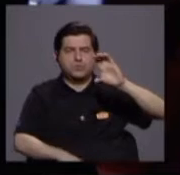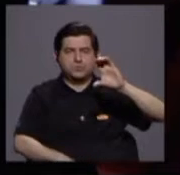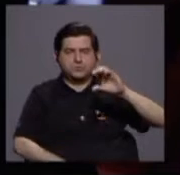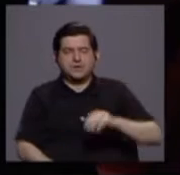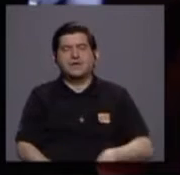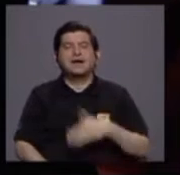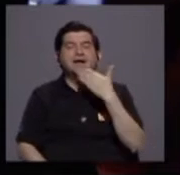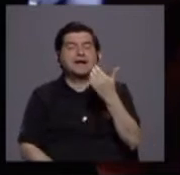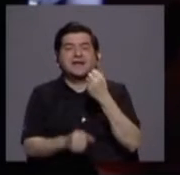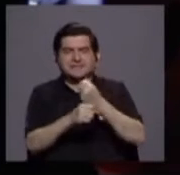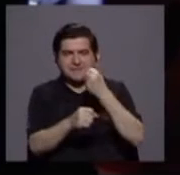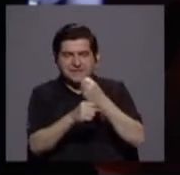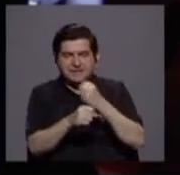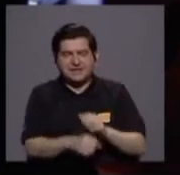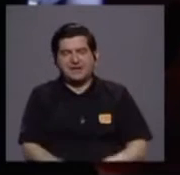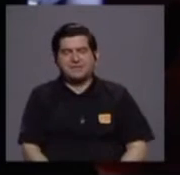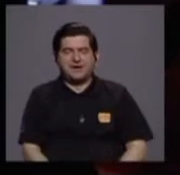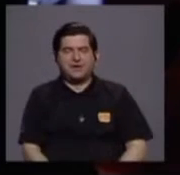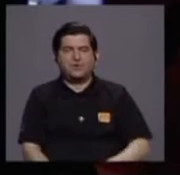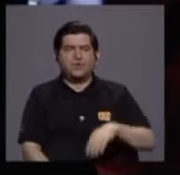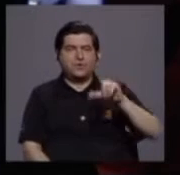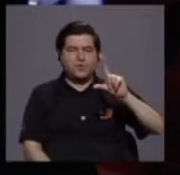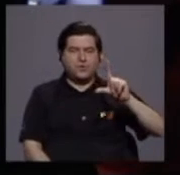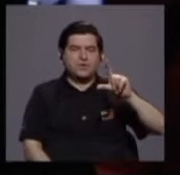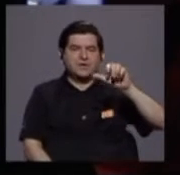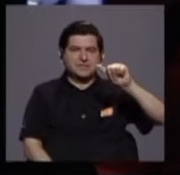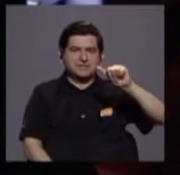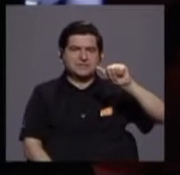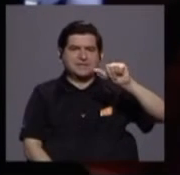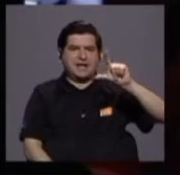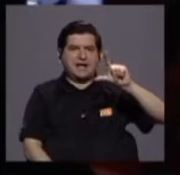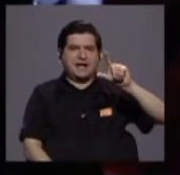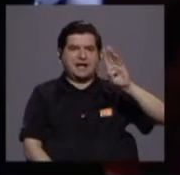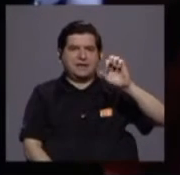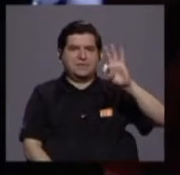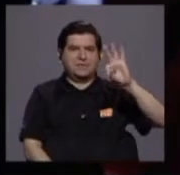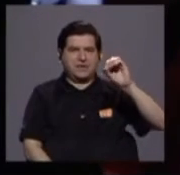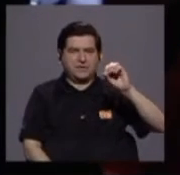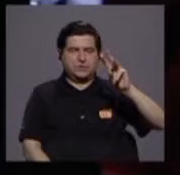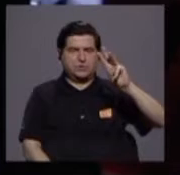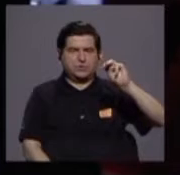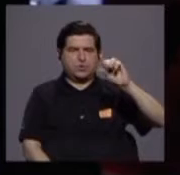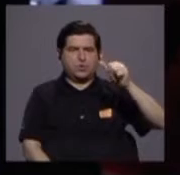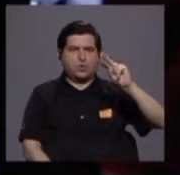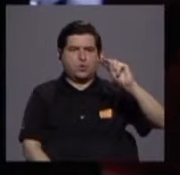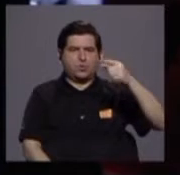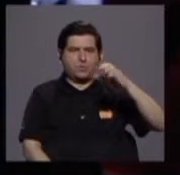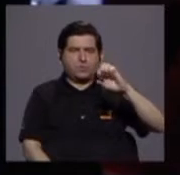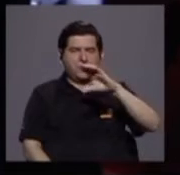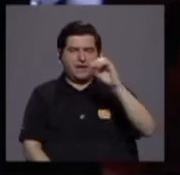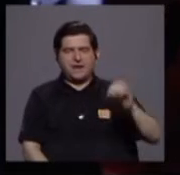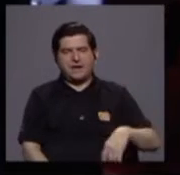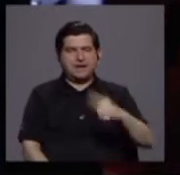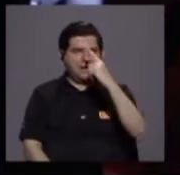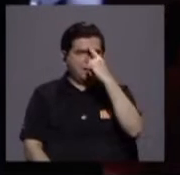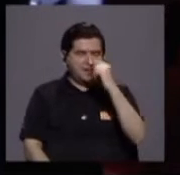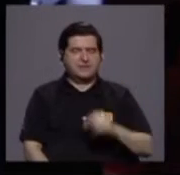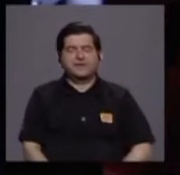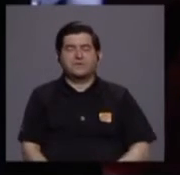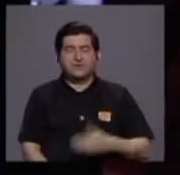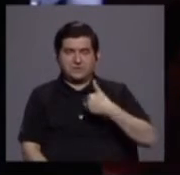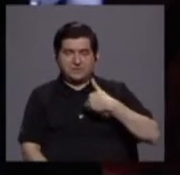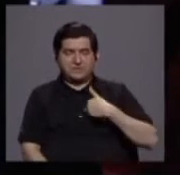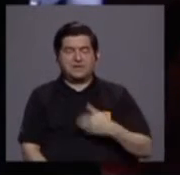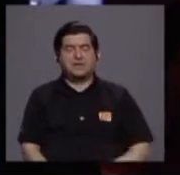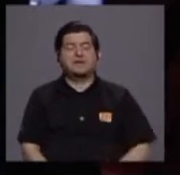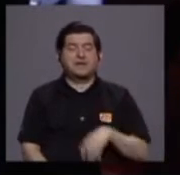al trabajo que hizo Luis Alberto Monge con Rafael Ángel Calderón para que hubiera un partido fuerte de oposición y no una fragmentación.